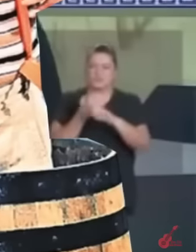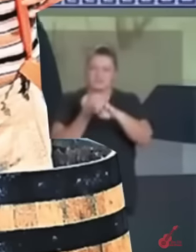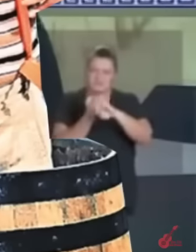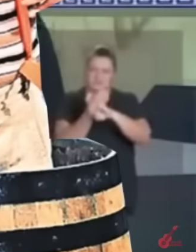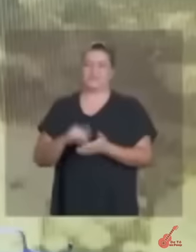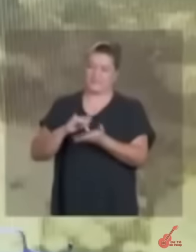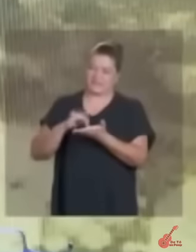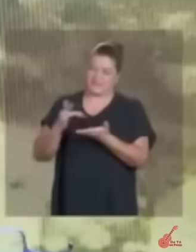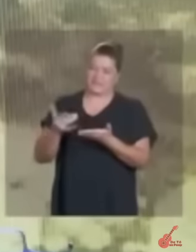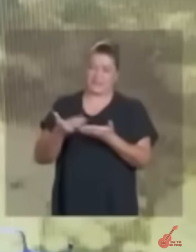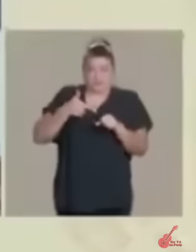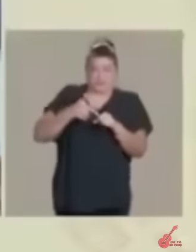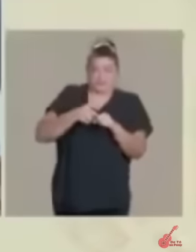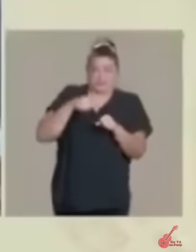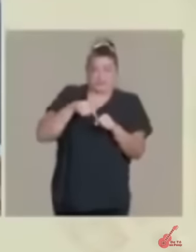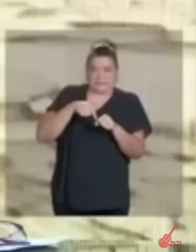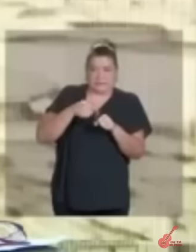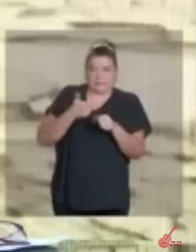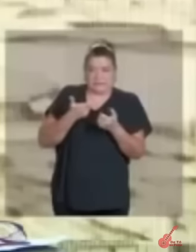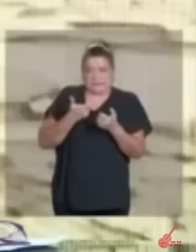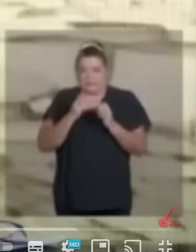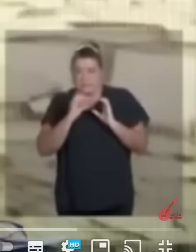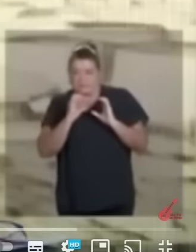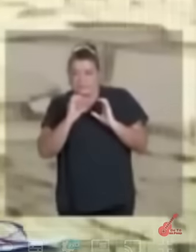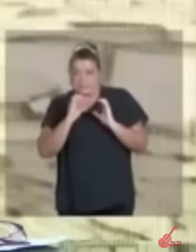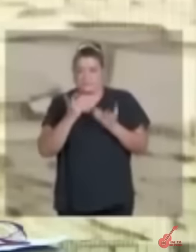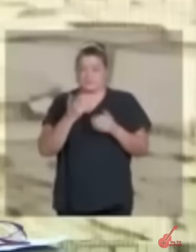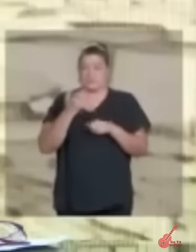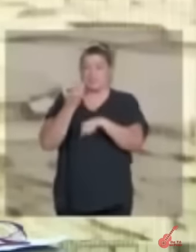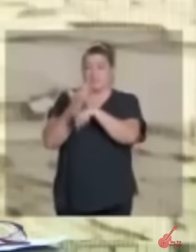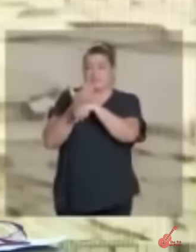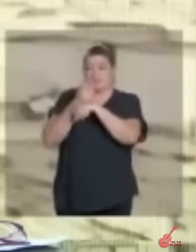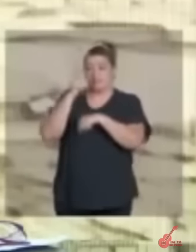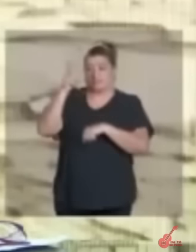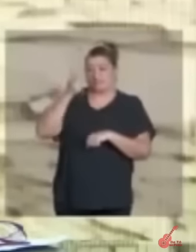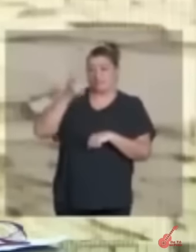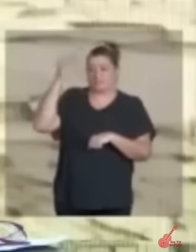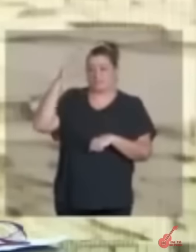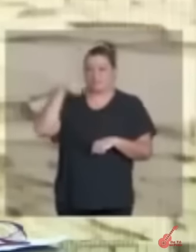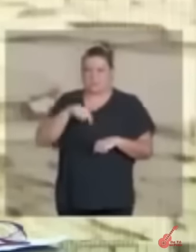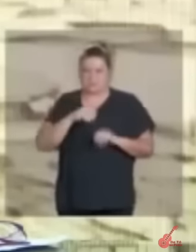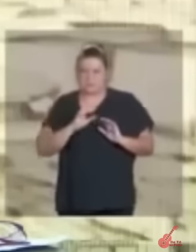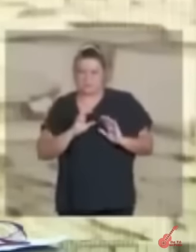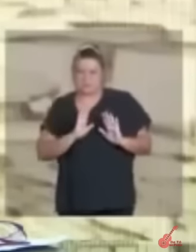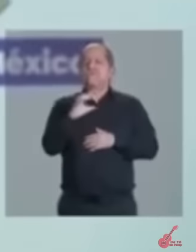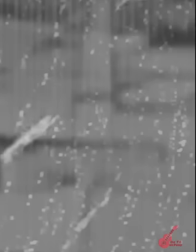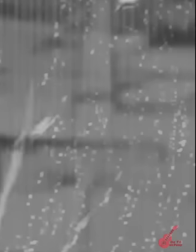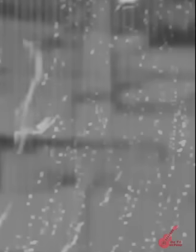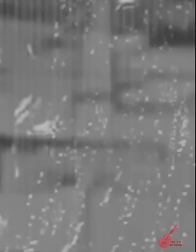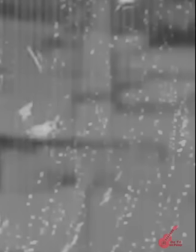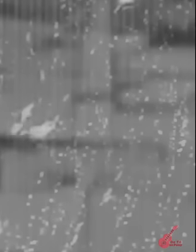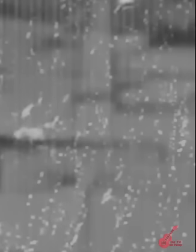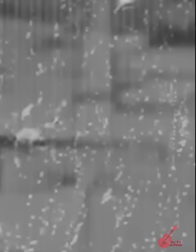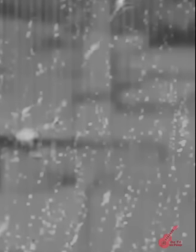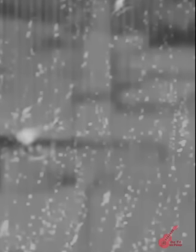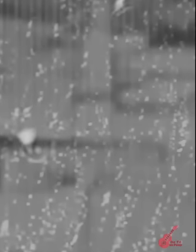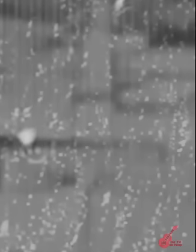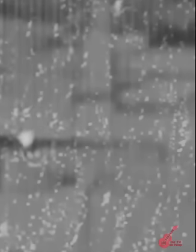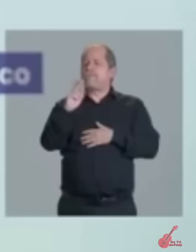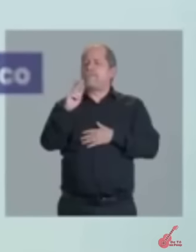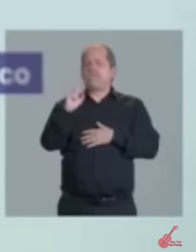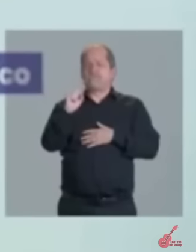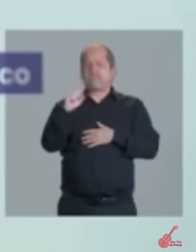y a Chespirito. Gracias, candidata. Candidata Claudia Sheinbaum, le quedaron dos quesadillas. ¿Me las puedo comer? No.